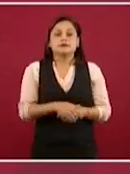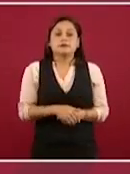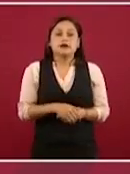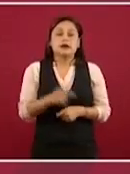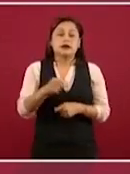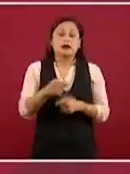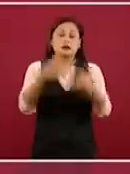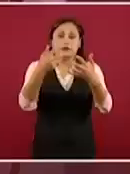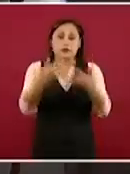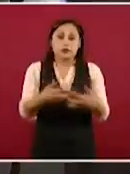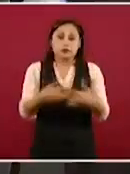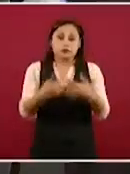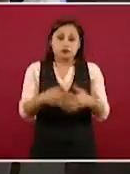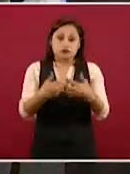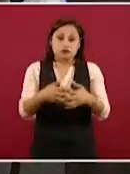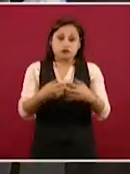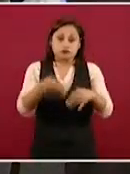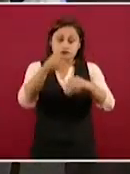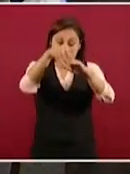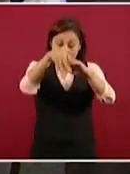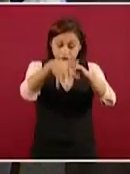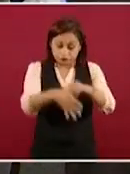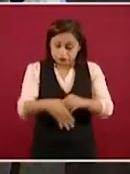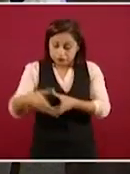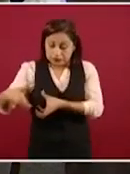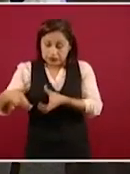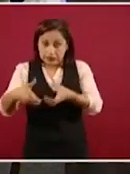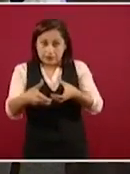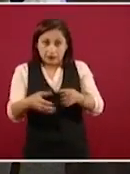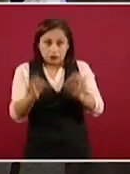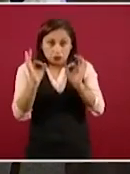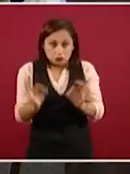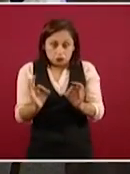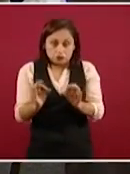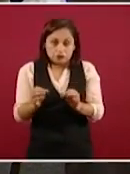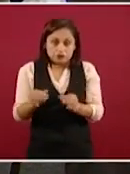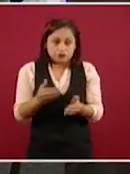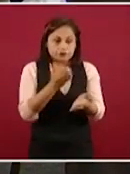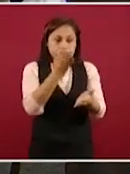hasta la presa, hasta la hidroeléctrica.